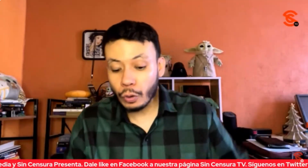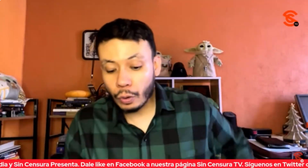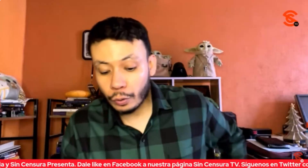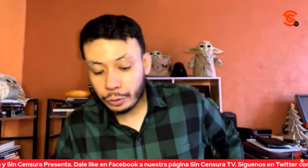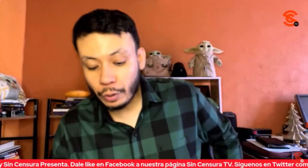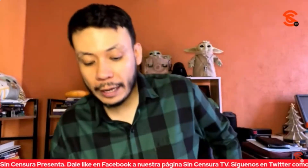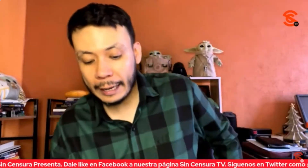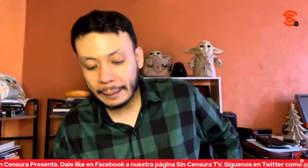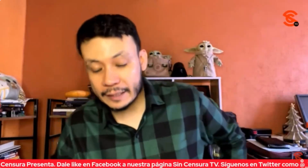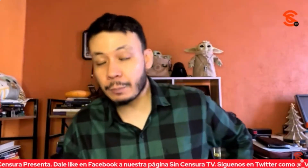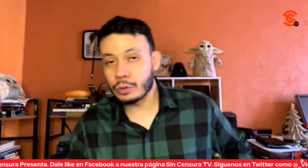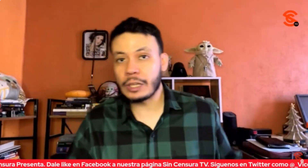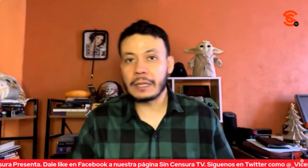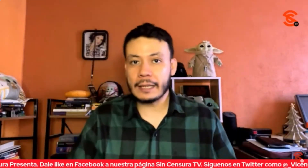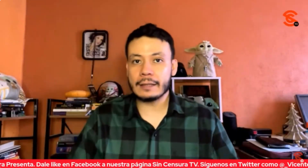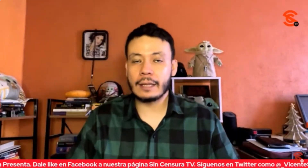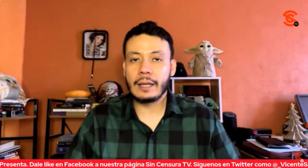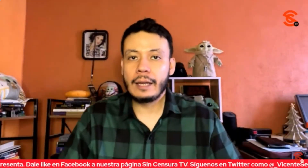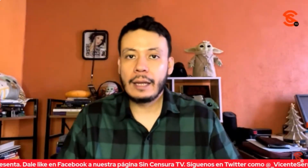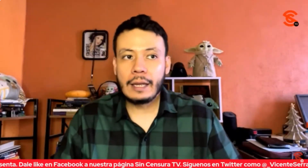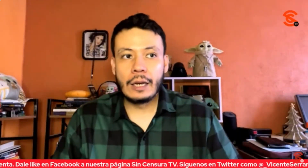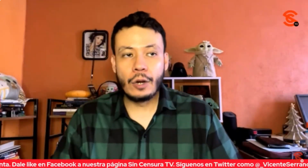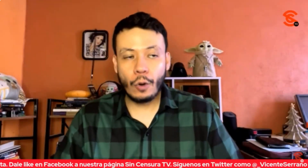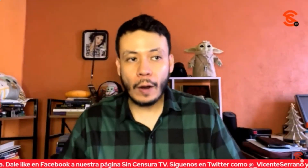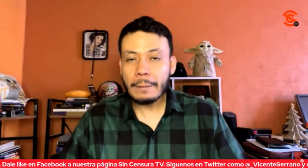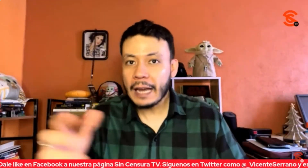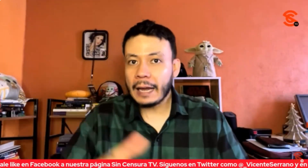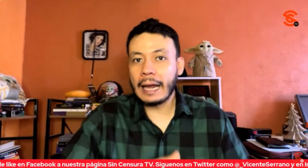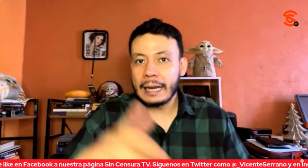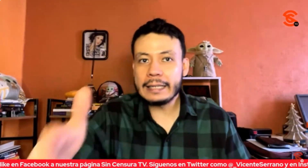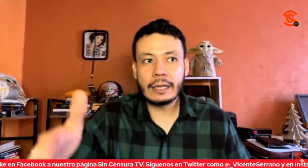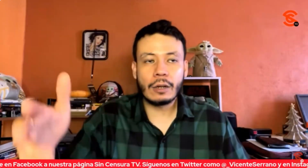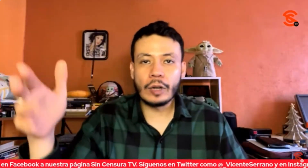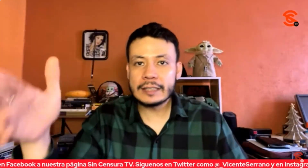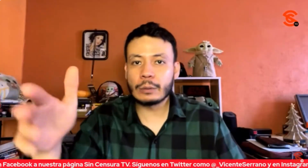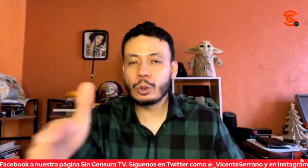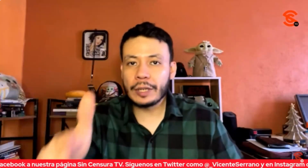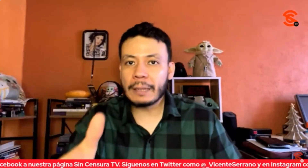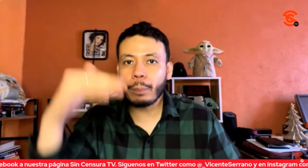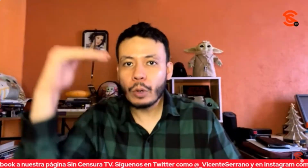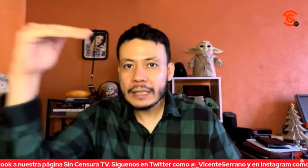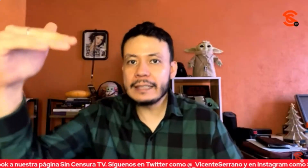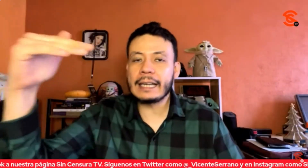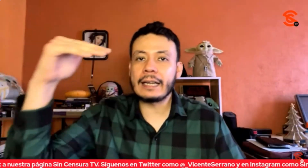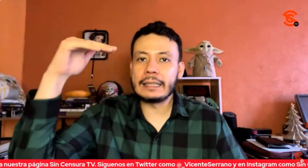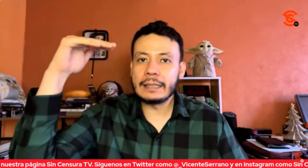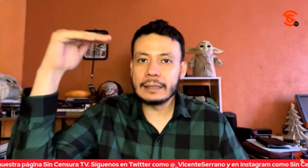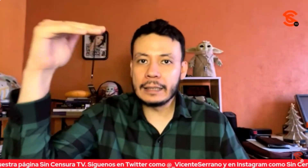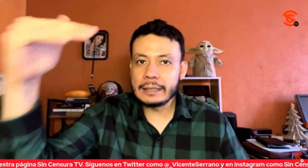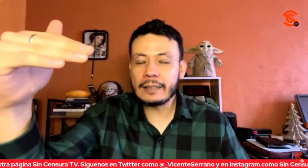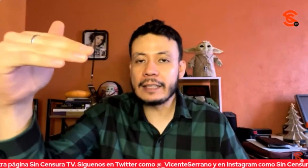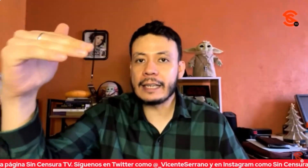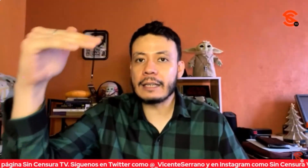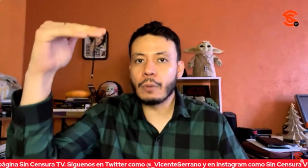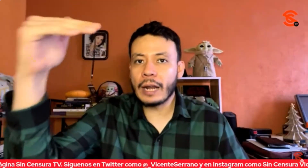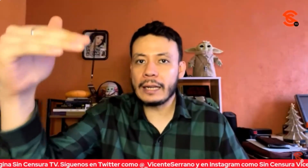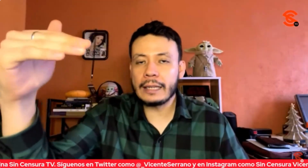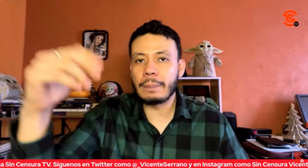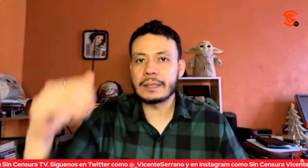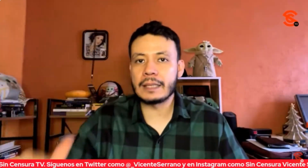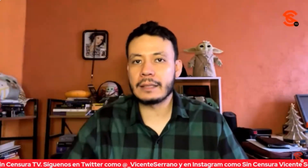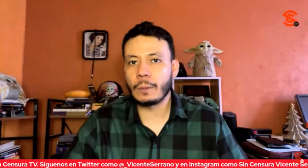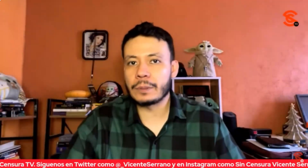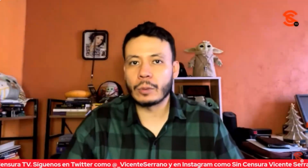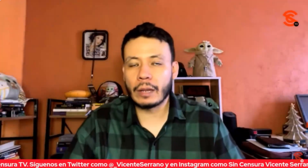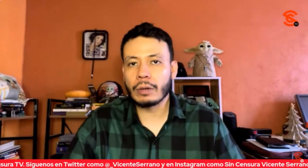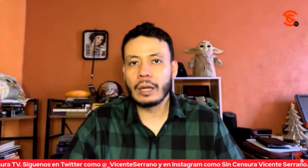con toda responsabilidad, no había alguien con esa autoridad política y ética y moral